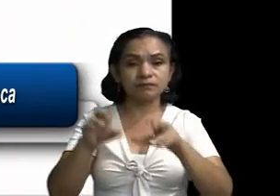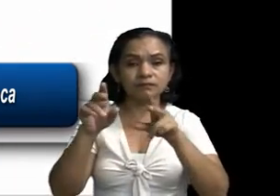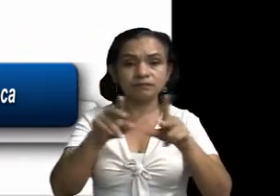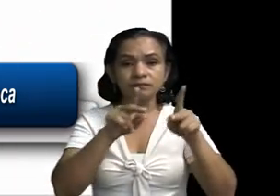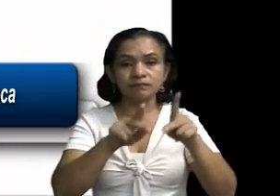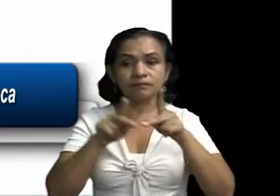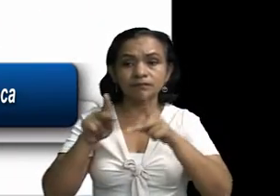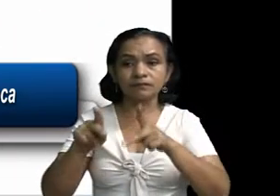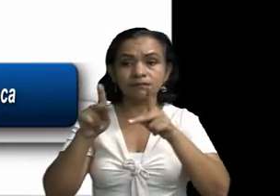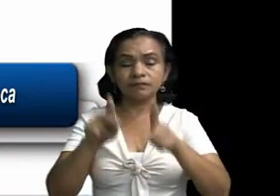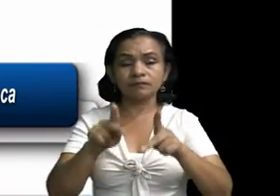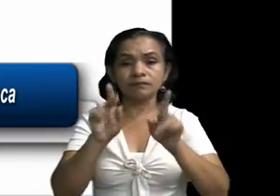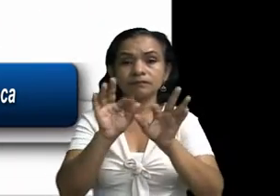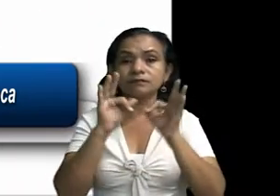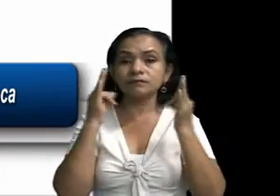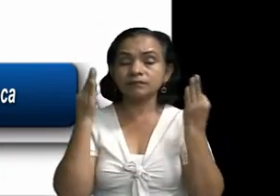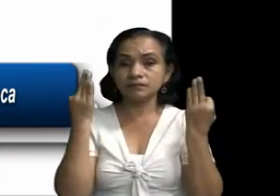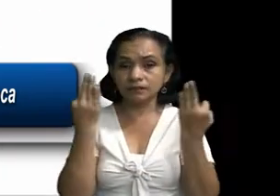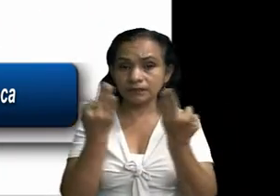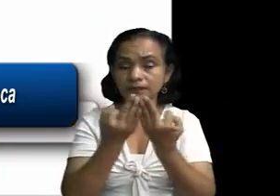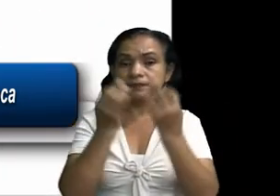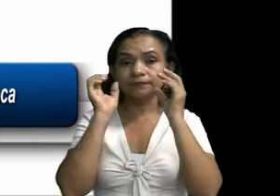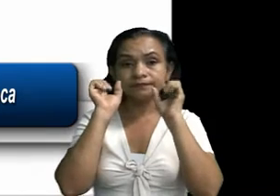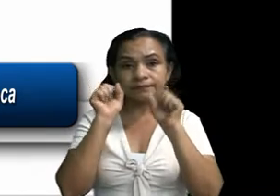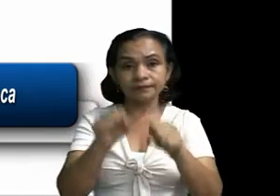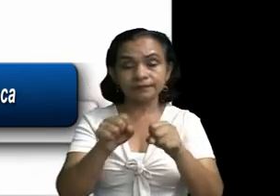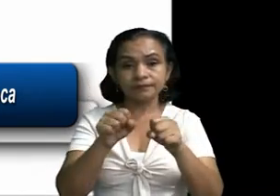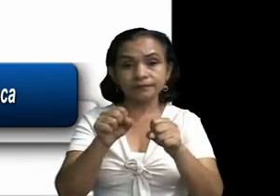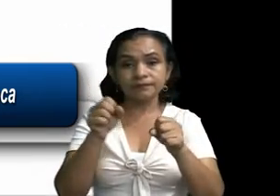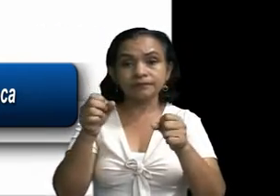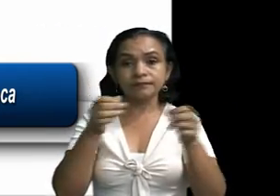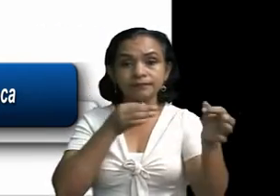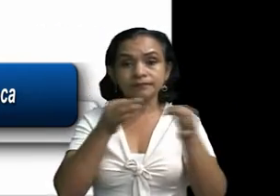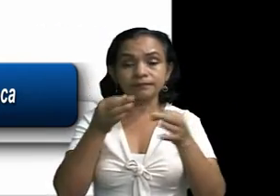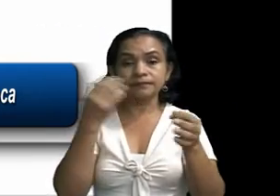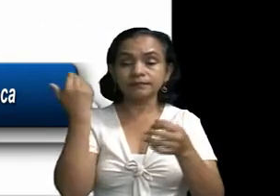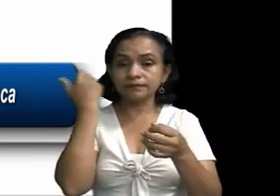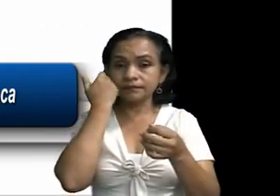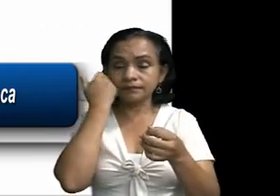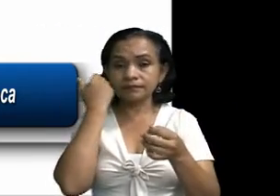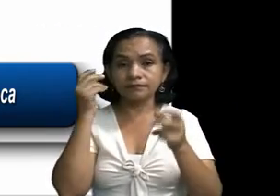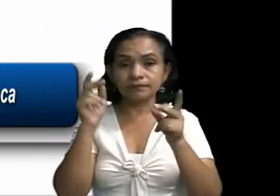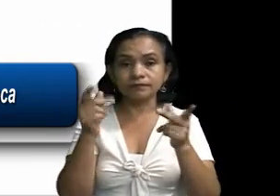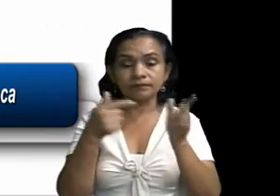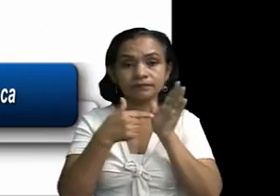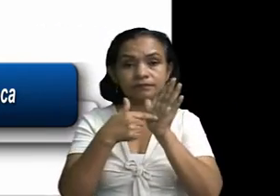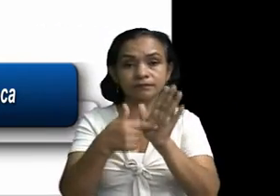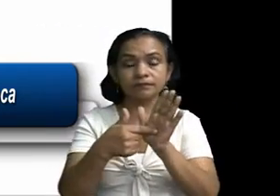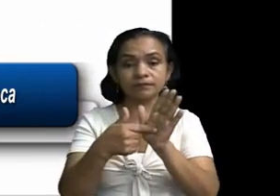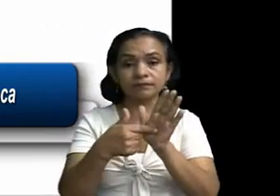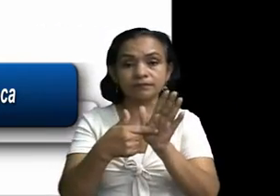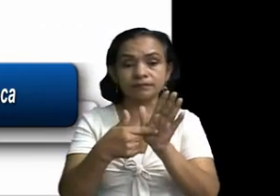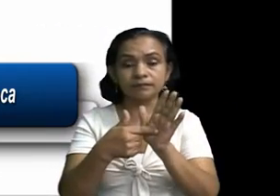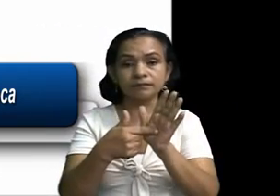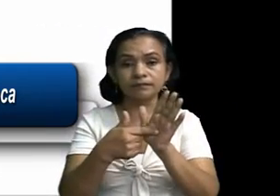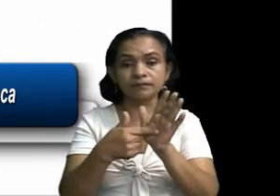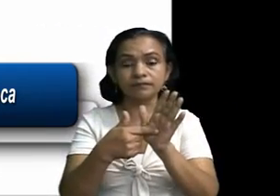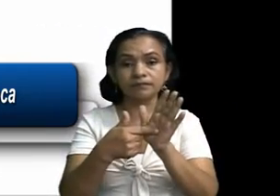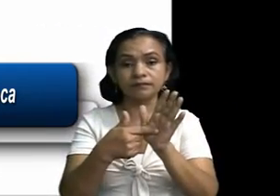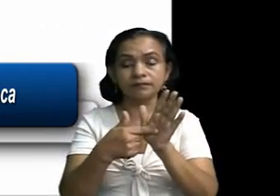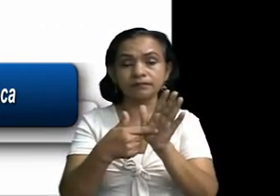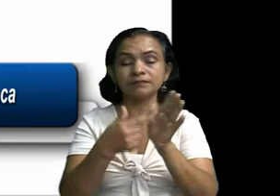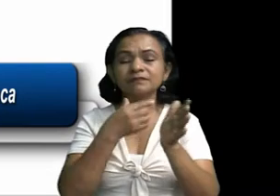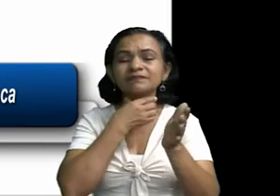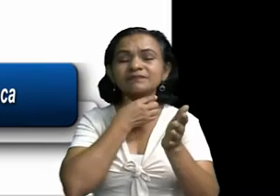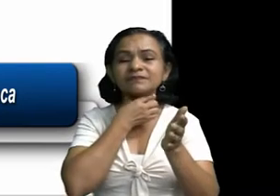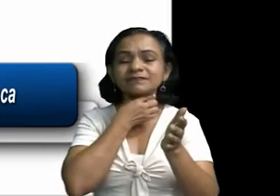para que el paciente y el familiar pueda disminuir los síntomas que presenta. Como por ejemplo, si diagnostico una